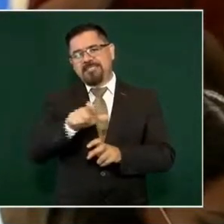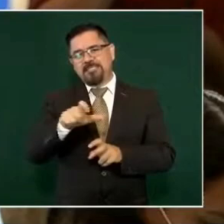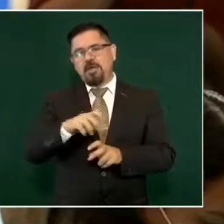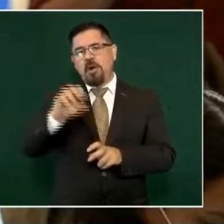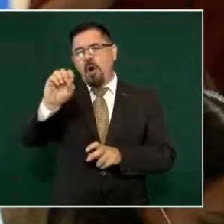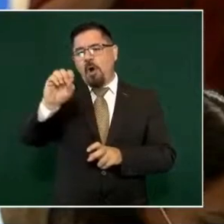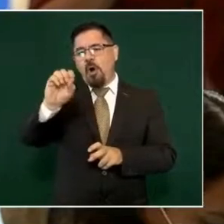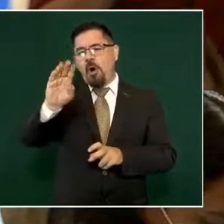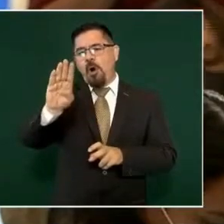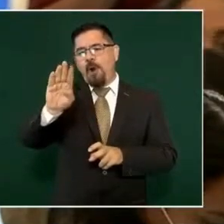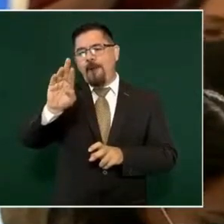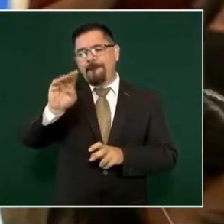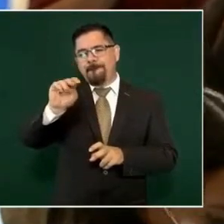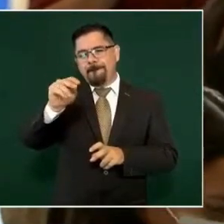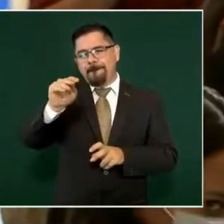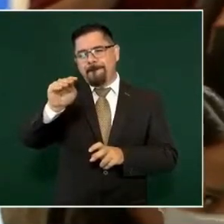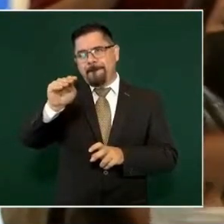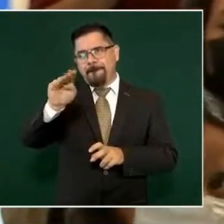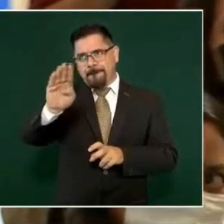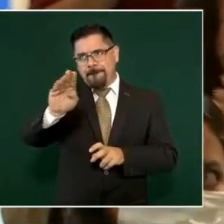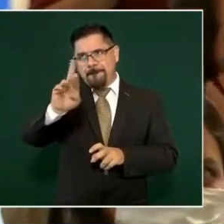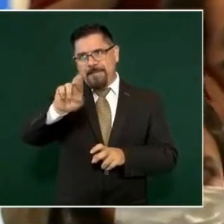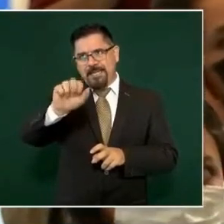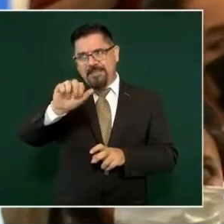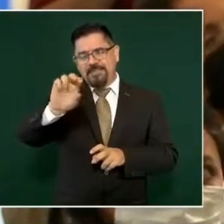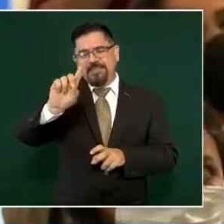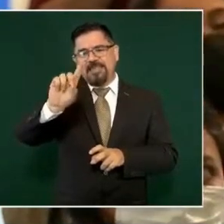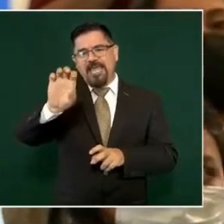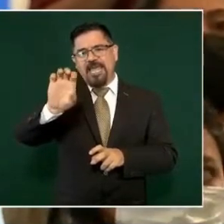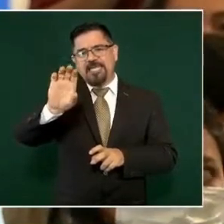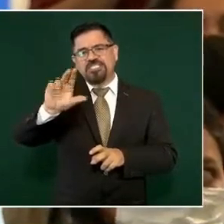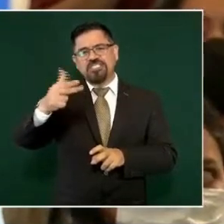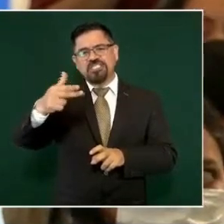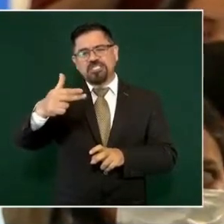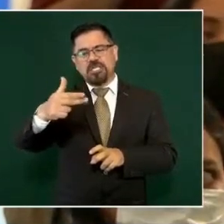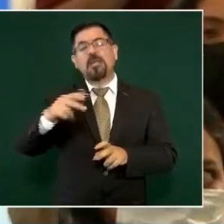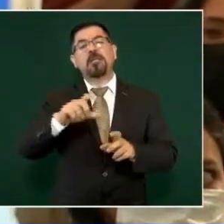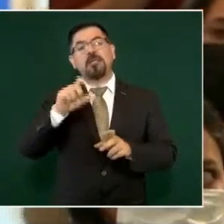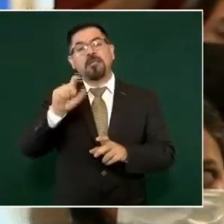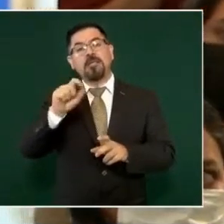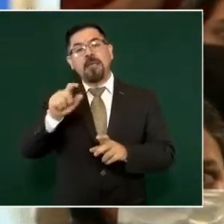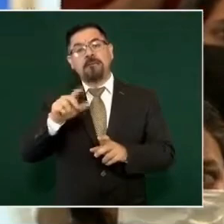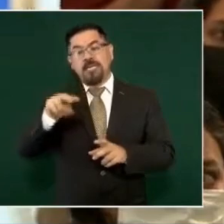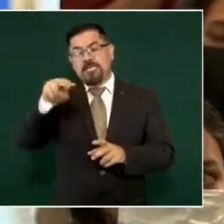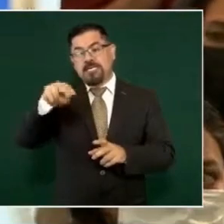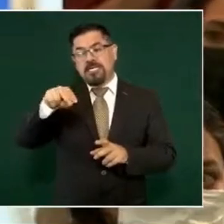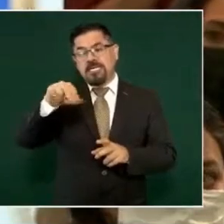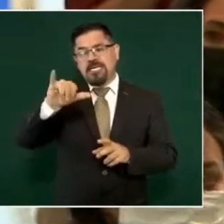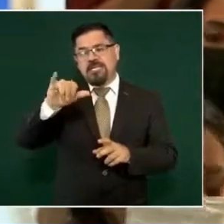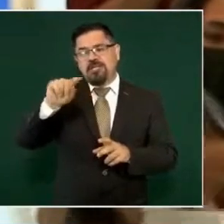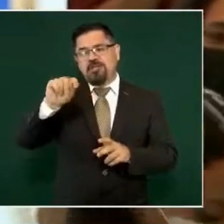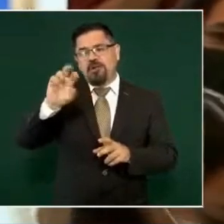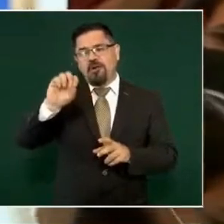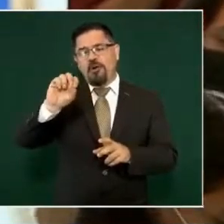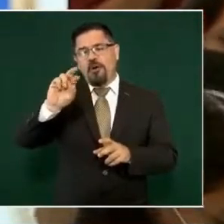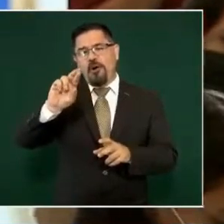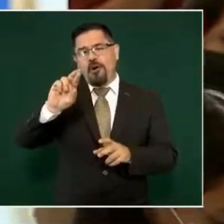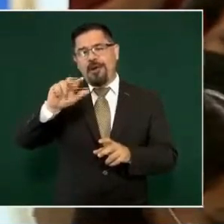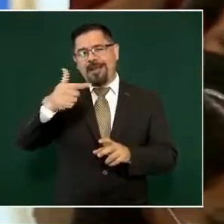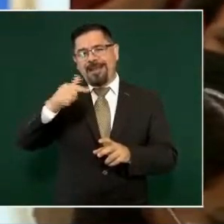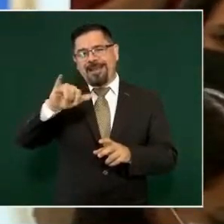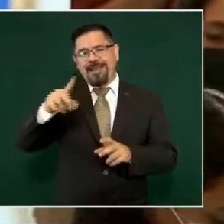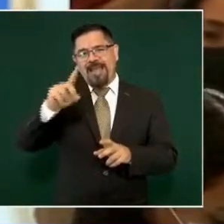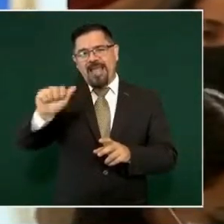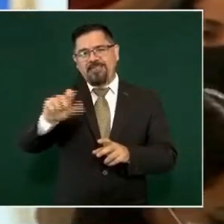sería suficiente esta cantidad para reparar el daño que se hizo en estos dos casos. Y también cuando le declararon